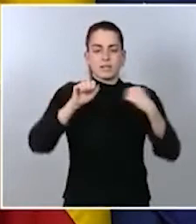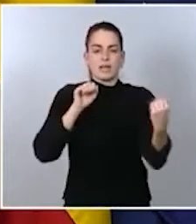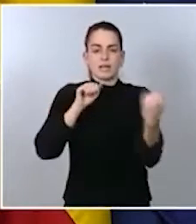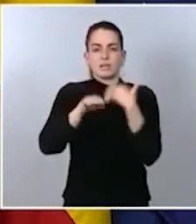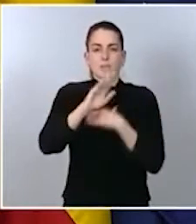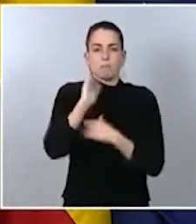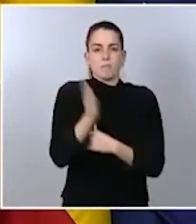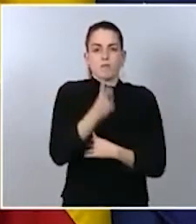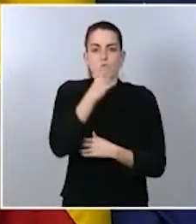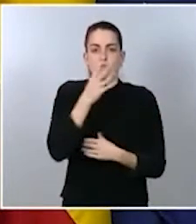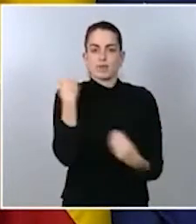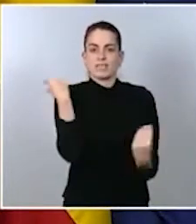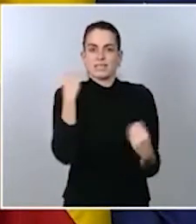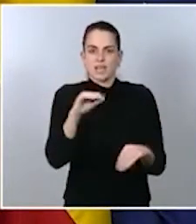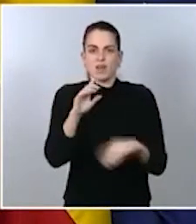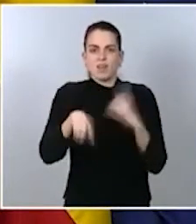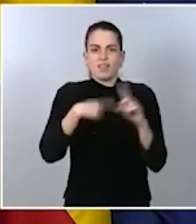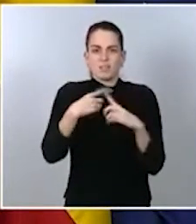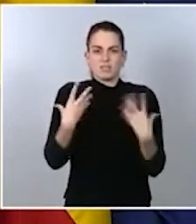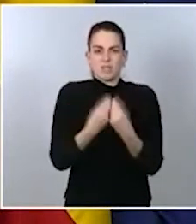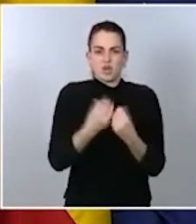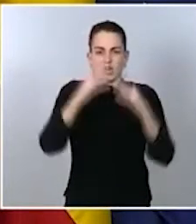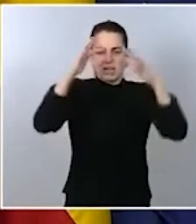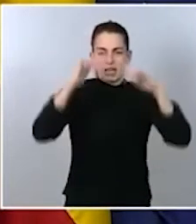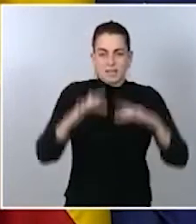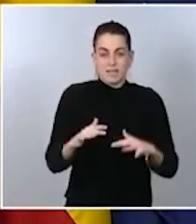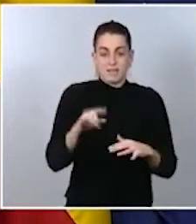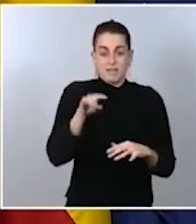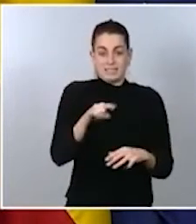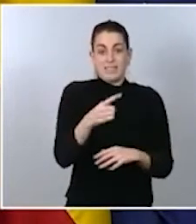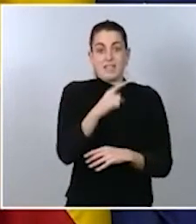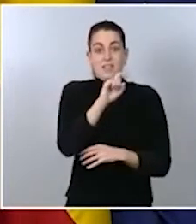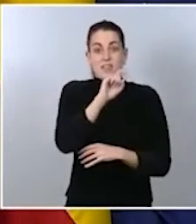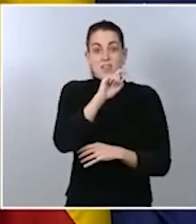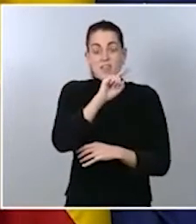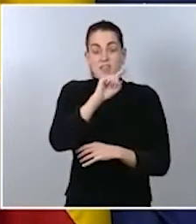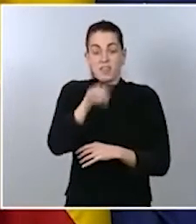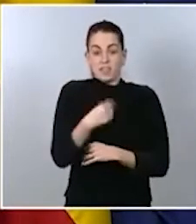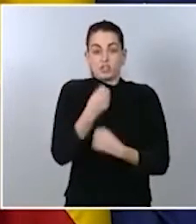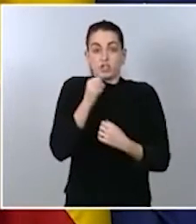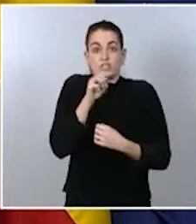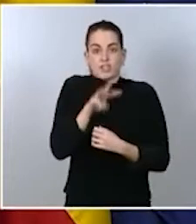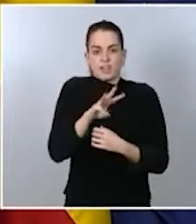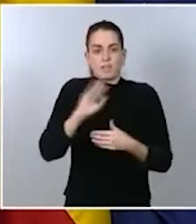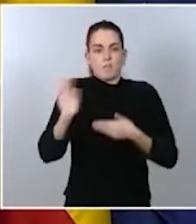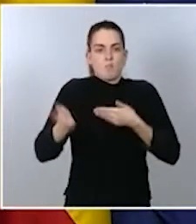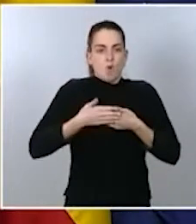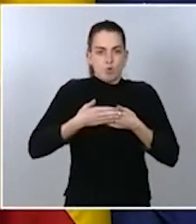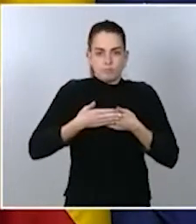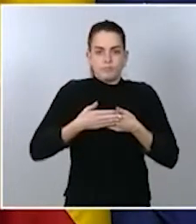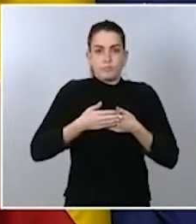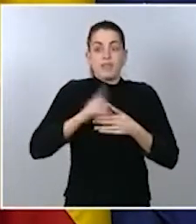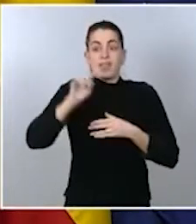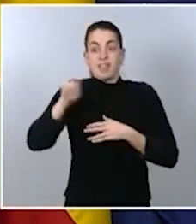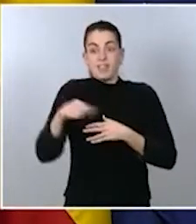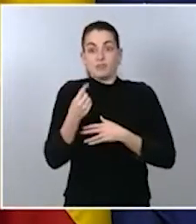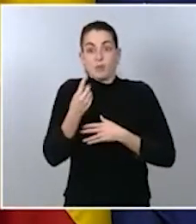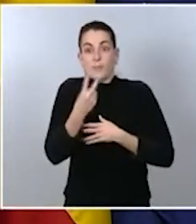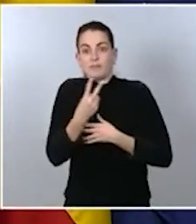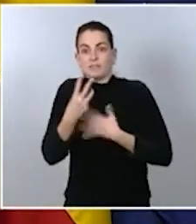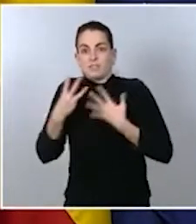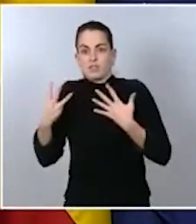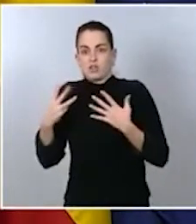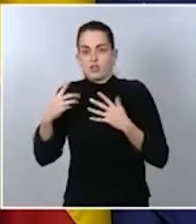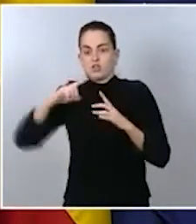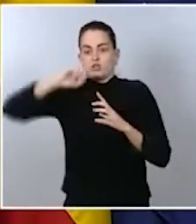de ellas 113 vías se encuentran cerradas y en 128 es obligatorio el uso de